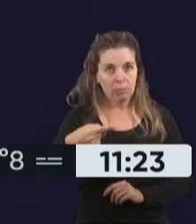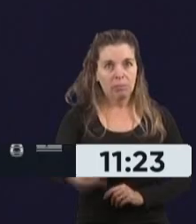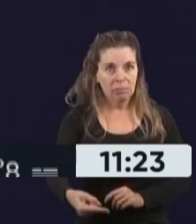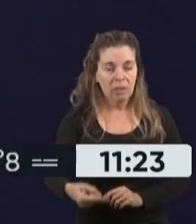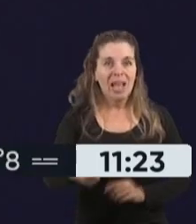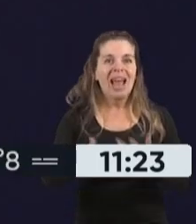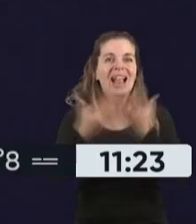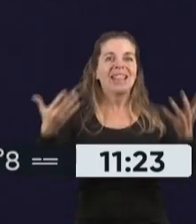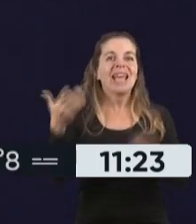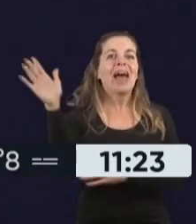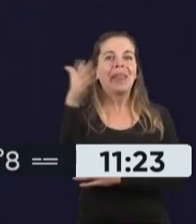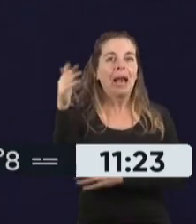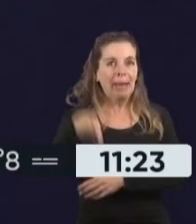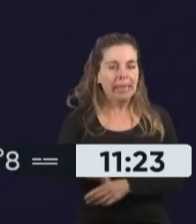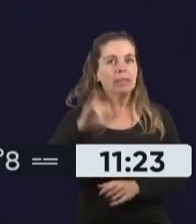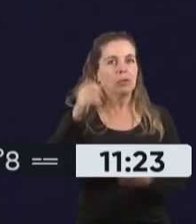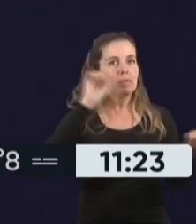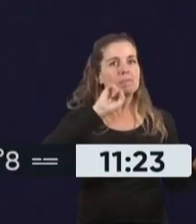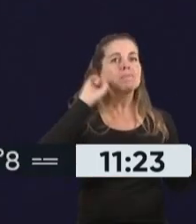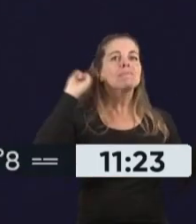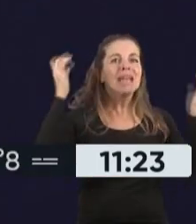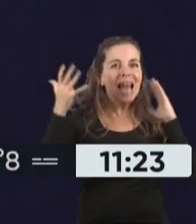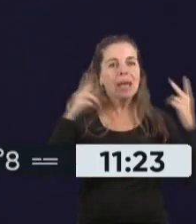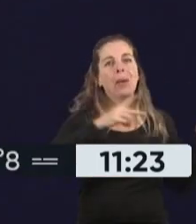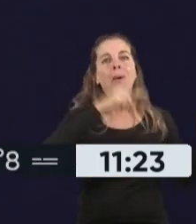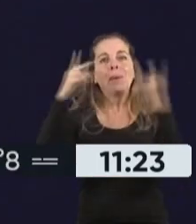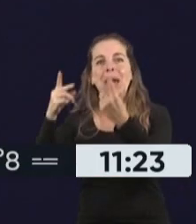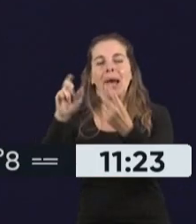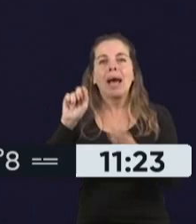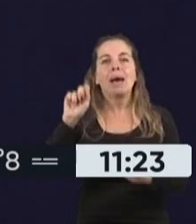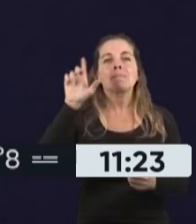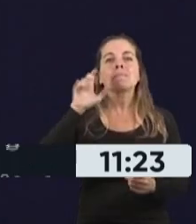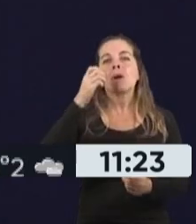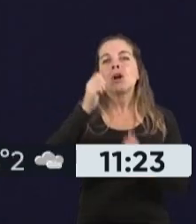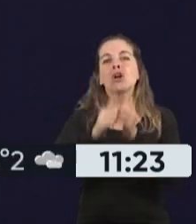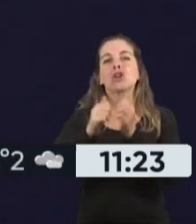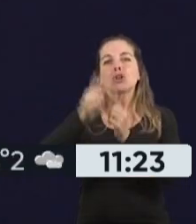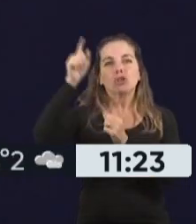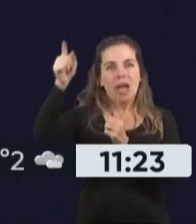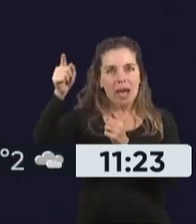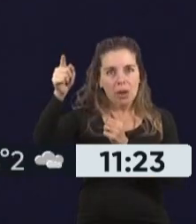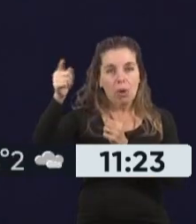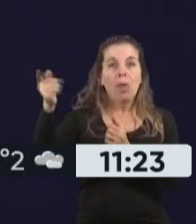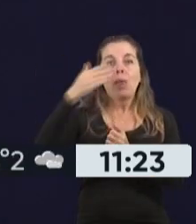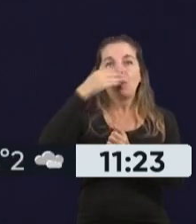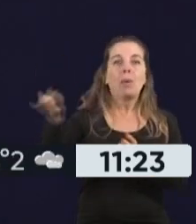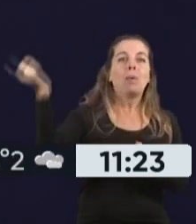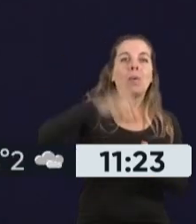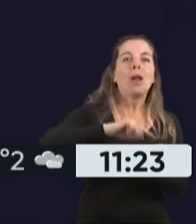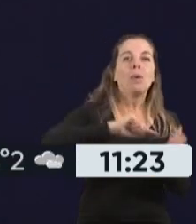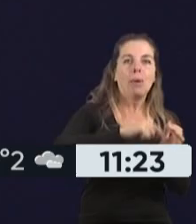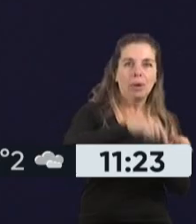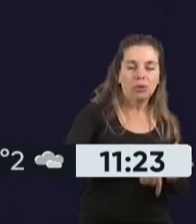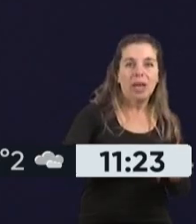el presidente va a estar en Rosario en torno a las 9 de la mañana, luego va a regresar a Buenos Aires y 19:30